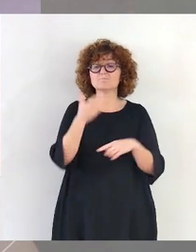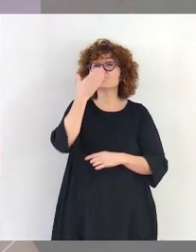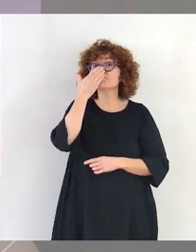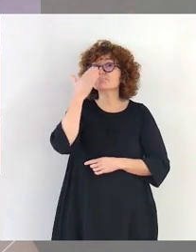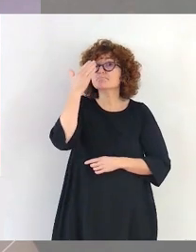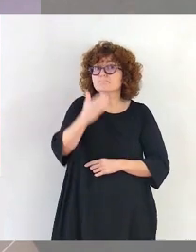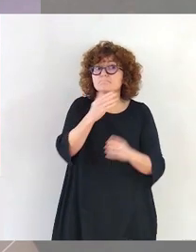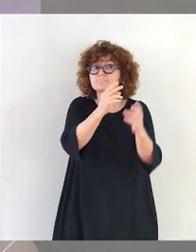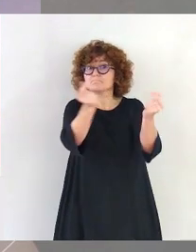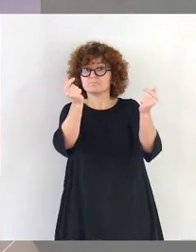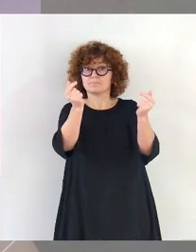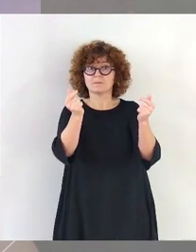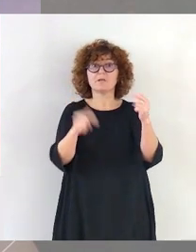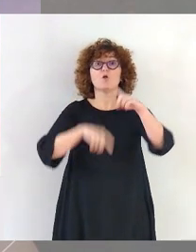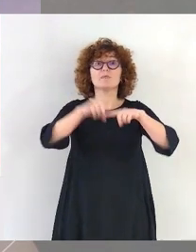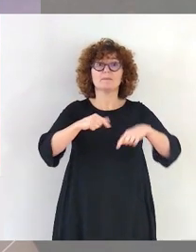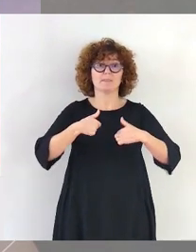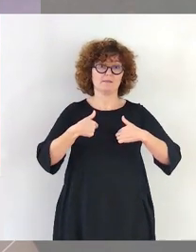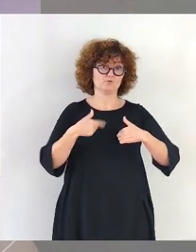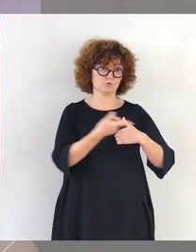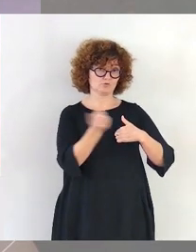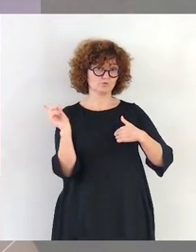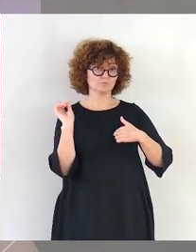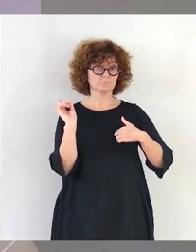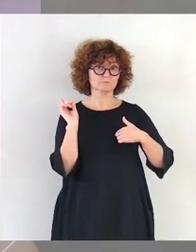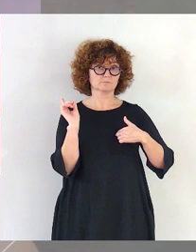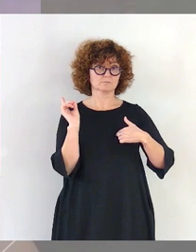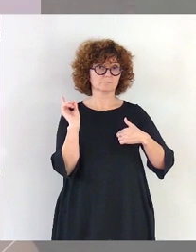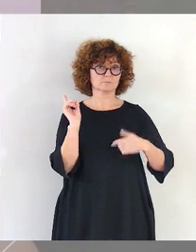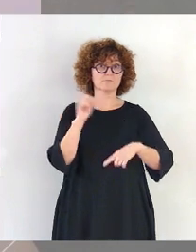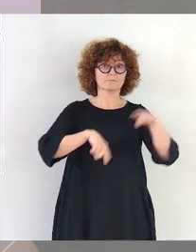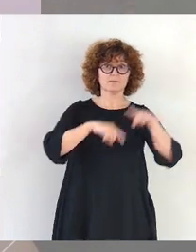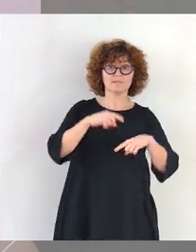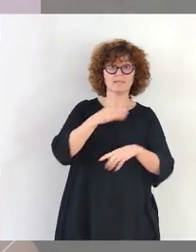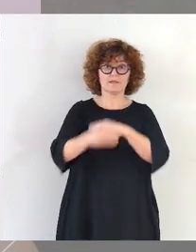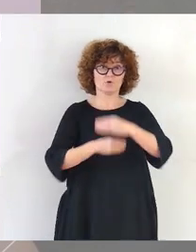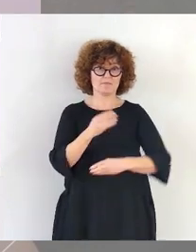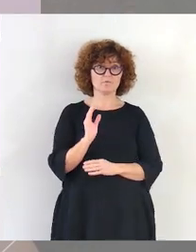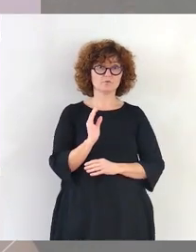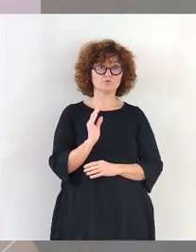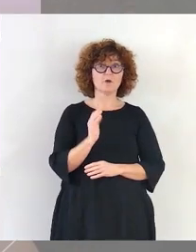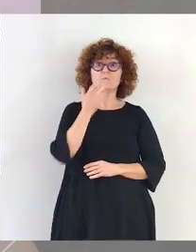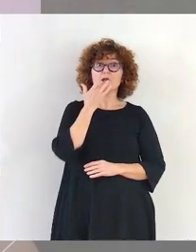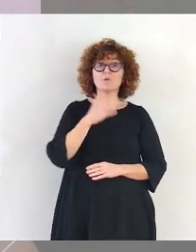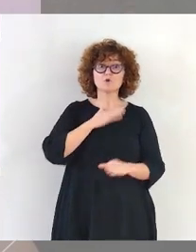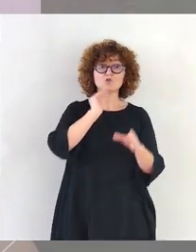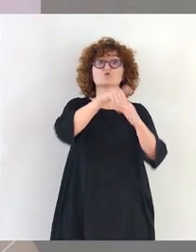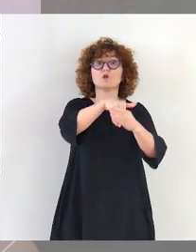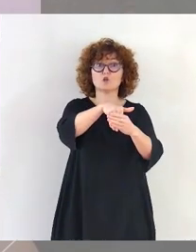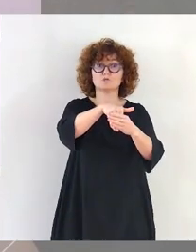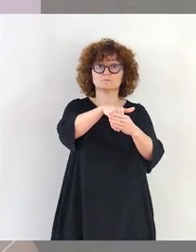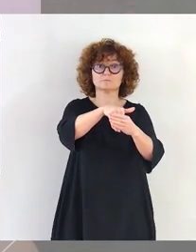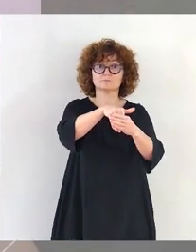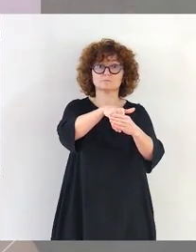desaparecer Pero eso depende de nosotros eh Es decir eso depende de lo que hacemos entre otras cosas con nuestros votos porque señalo el